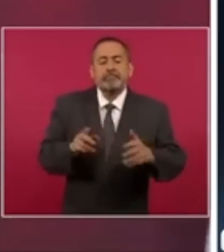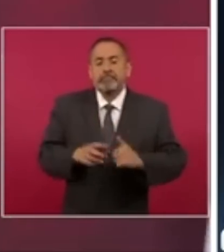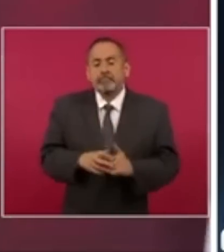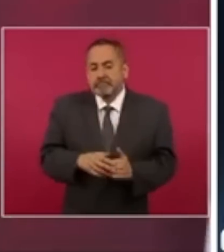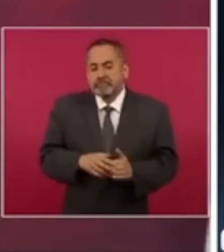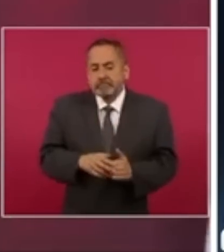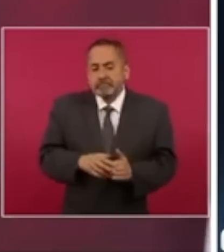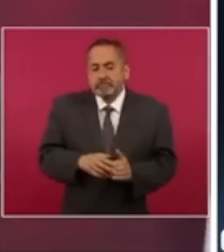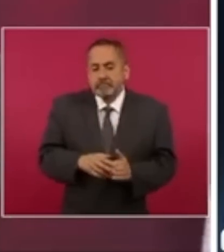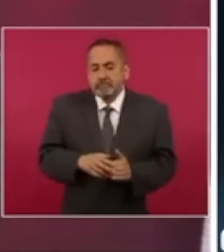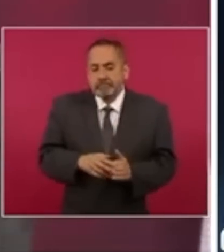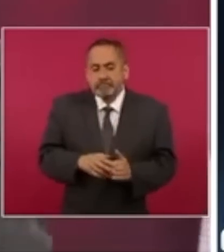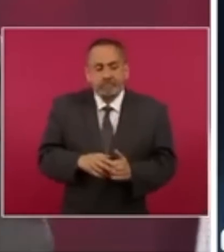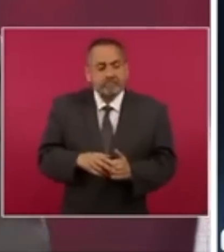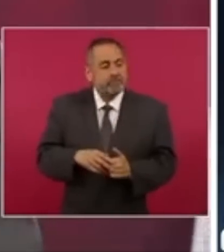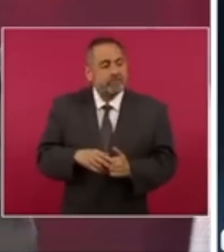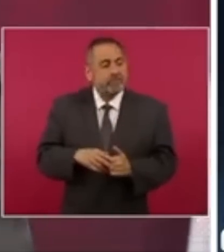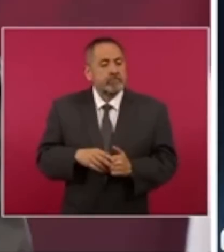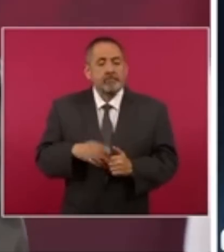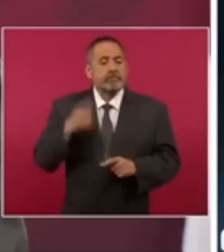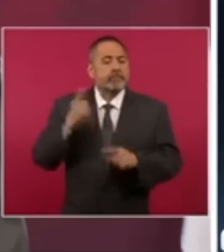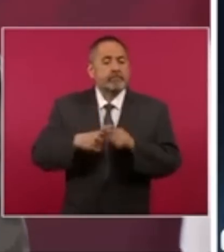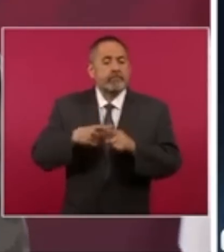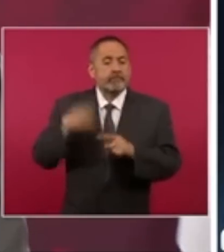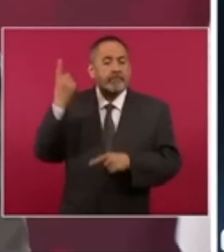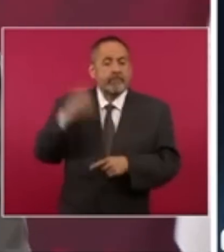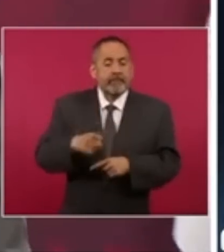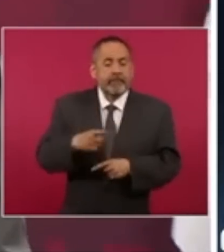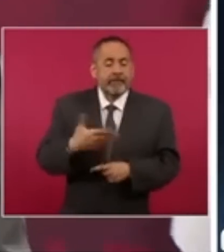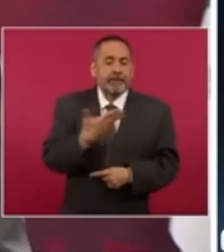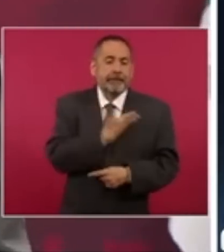están bajo las órdenes del presidente,